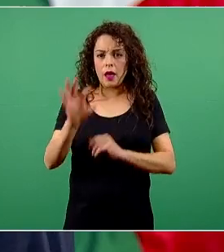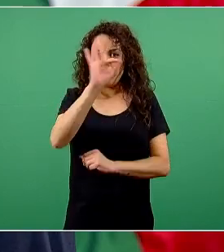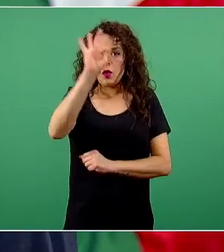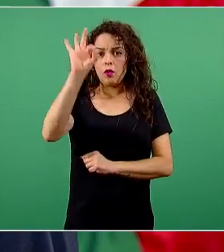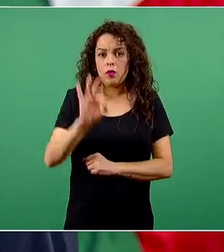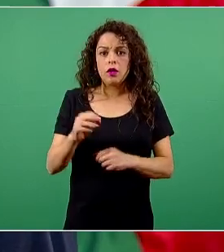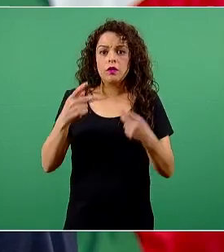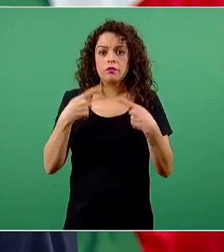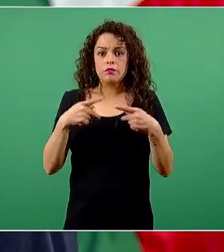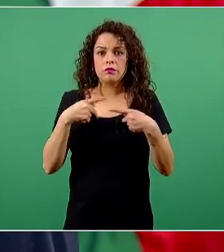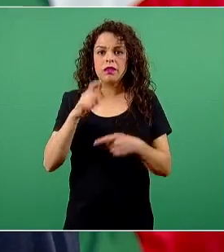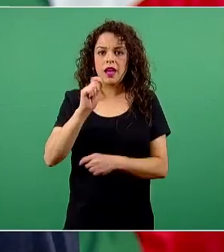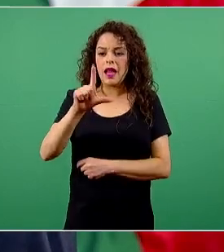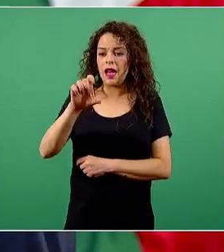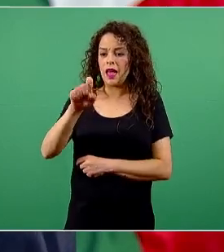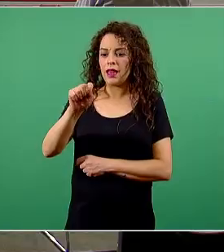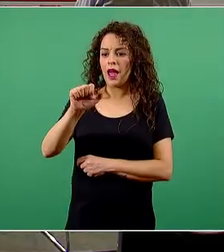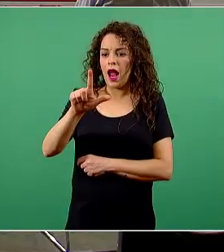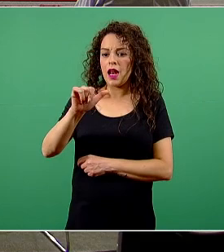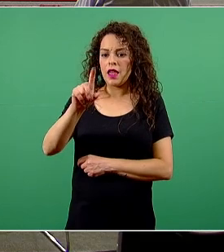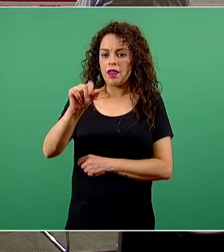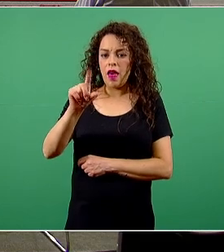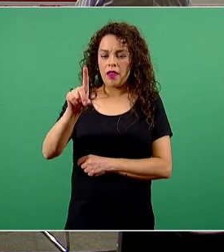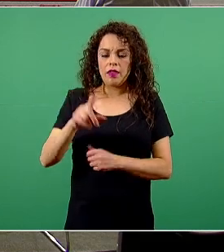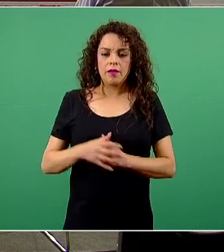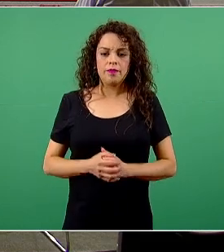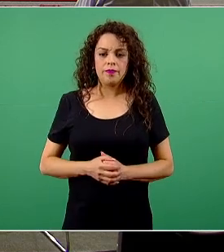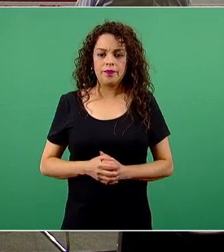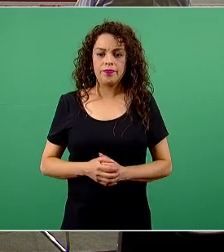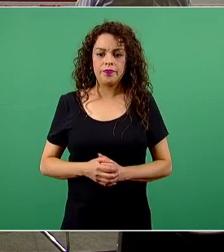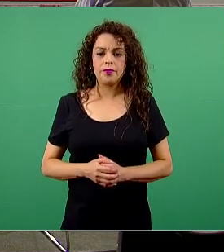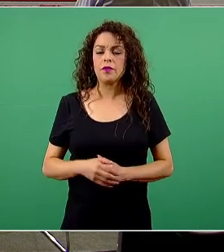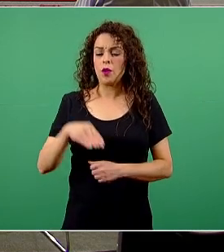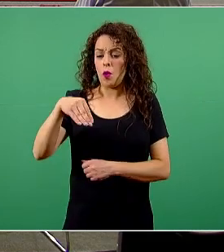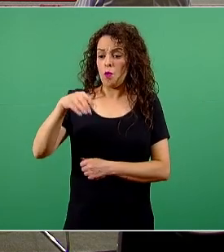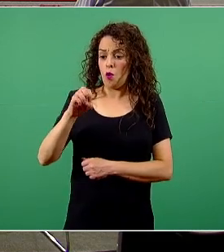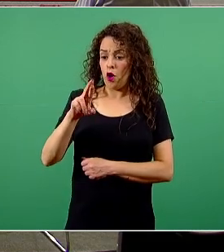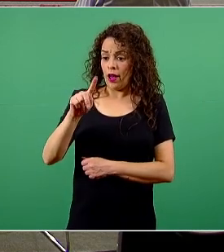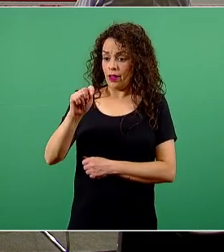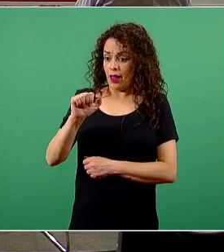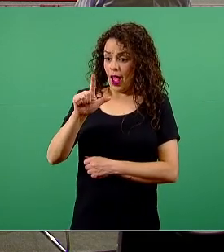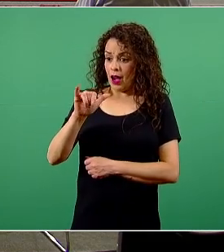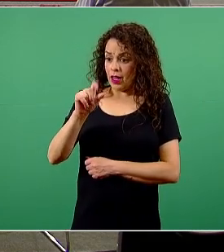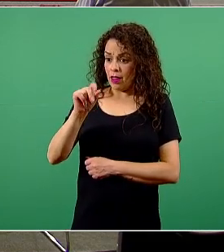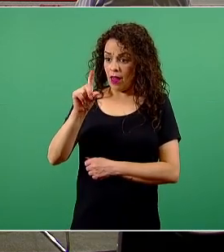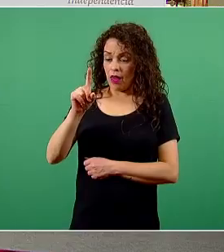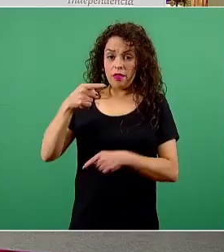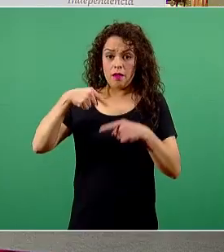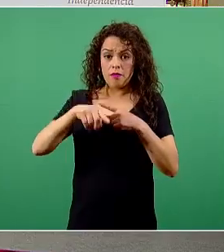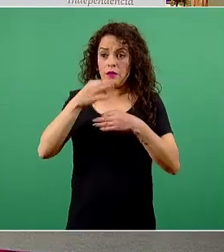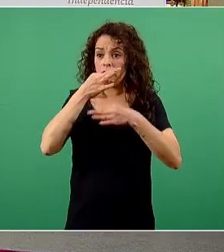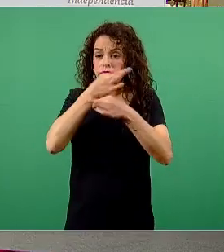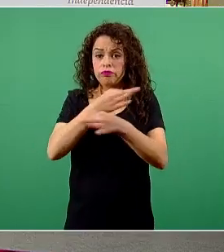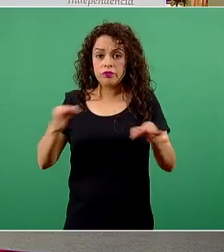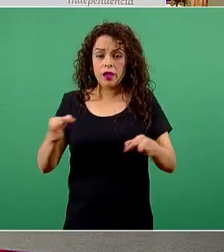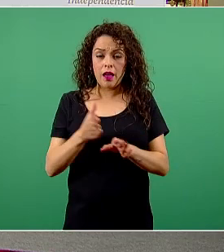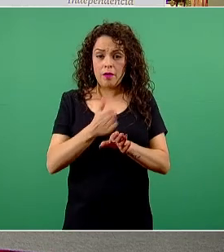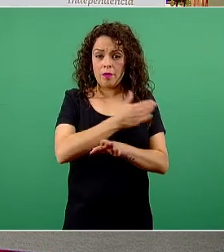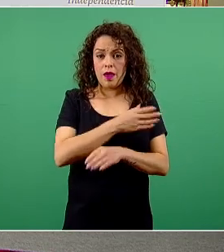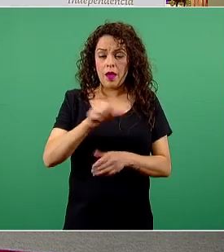si asumiéramos que todo el exceso de mortalidad que se ha reportado y que se reportó en diciembre